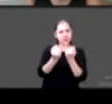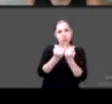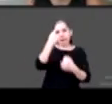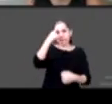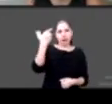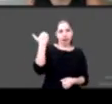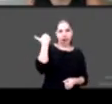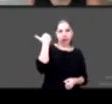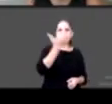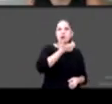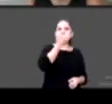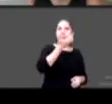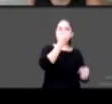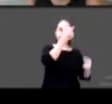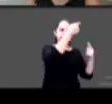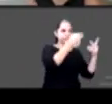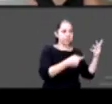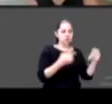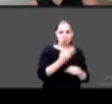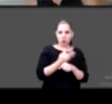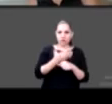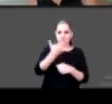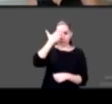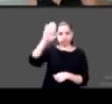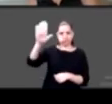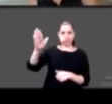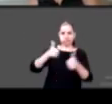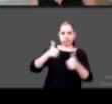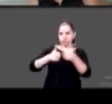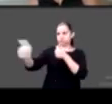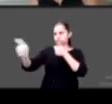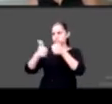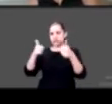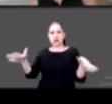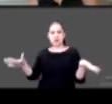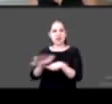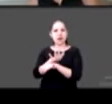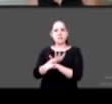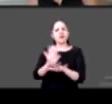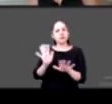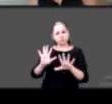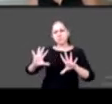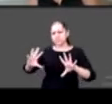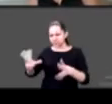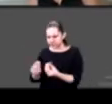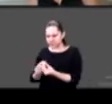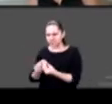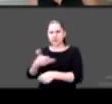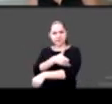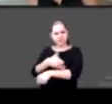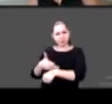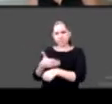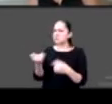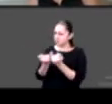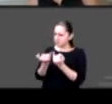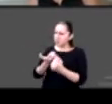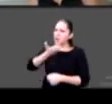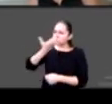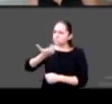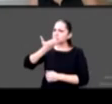tranquilidad y esta seguridad a la familia? La próxima, por favor. Y realmente,